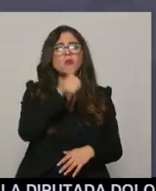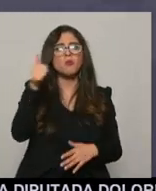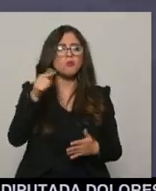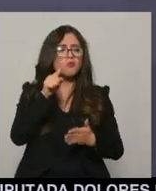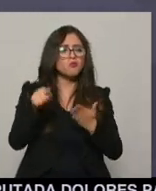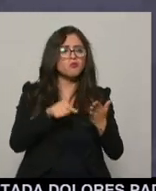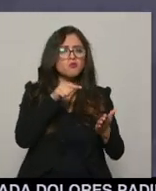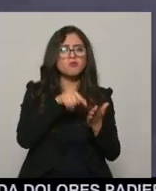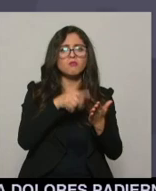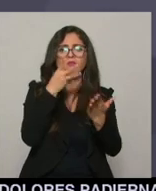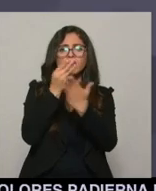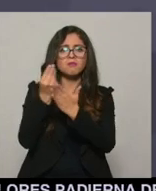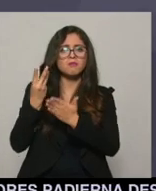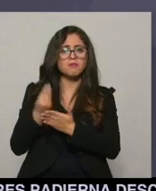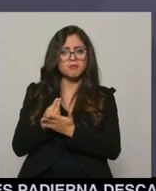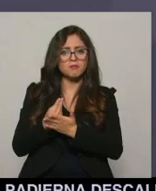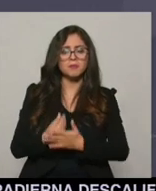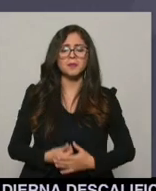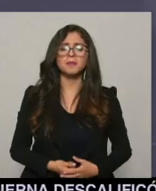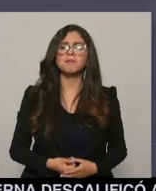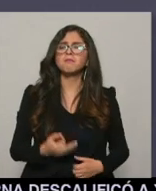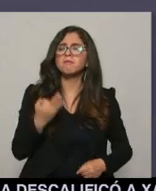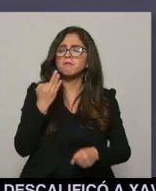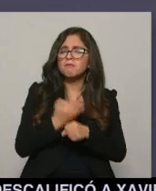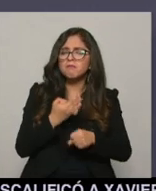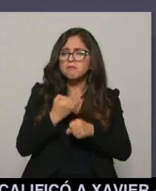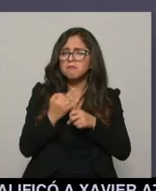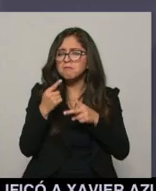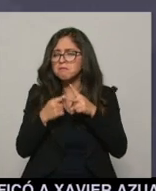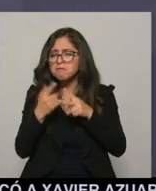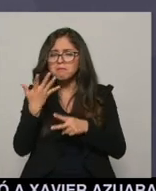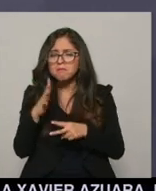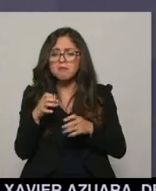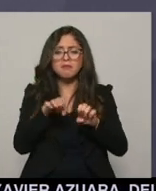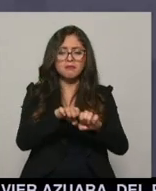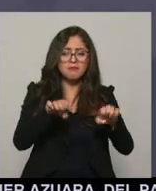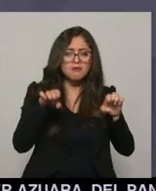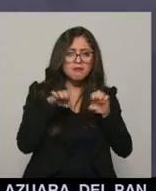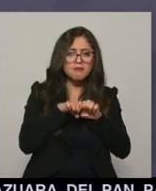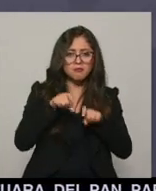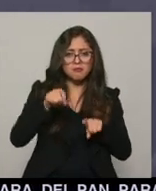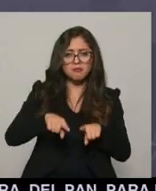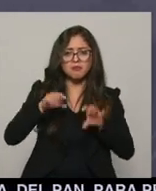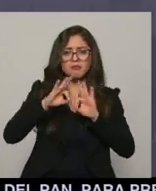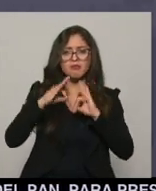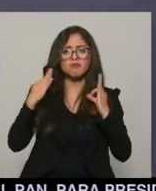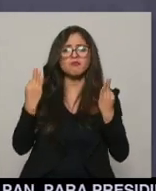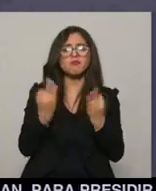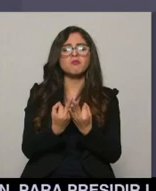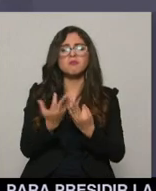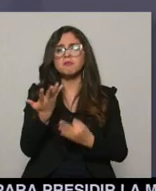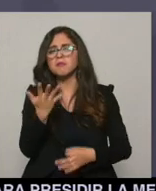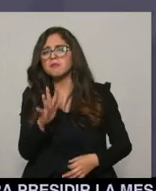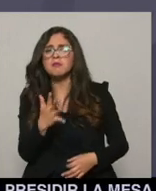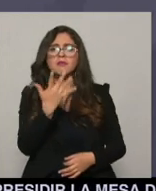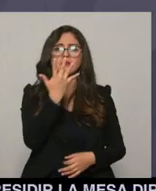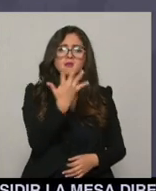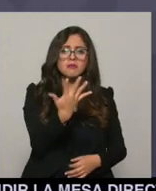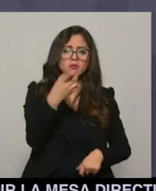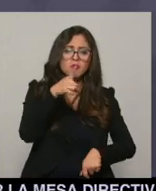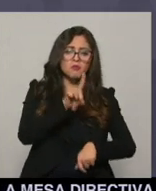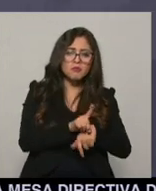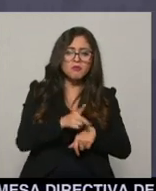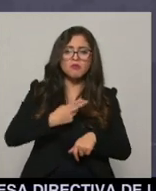restaurar? Estamos calculando, formando equipos, como dice Dina, y con las distintas técnicas. Estamos calculando que en unos 5